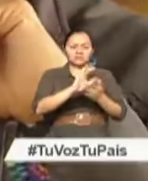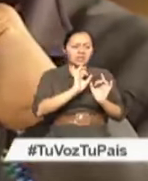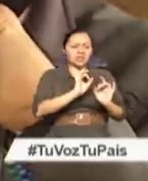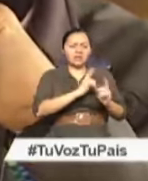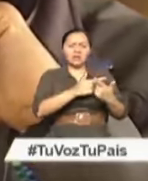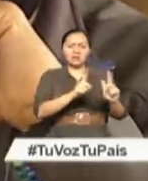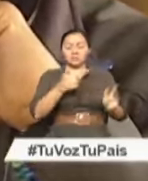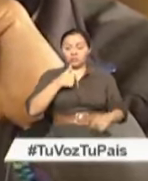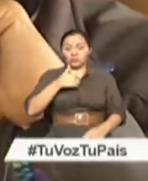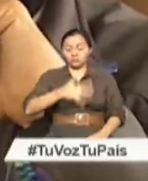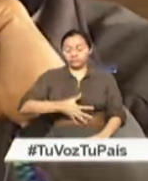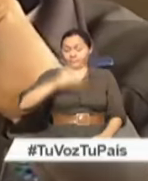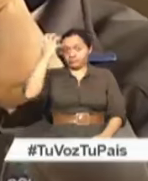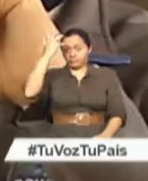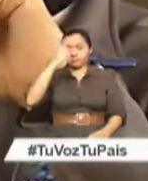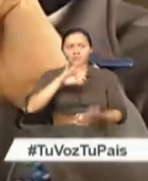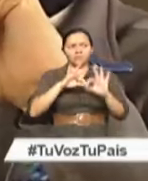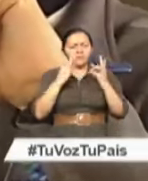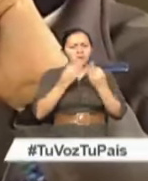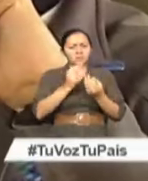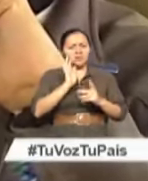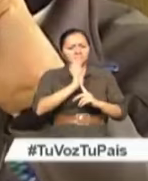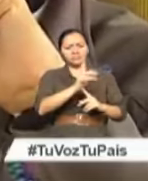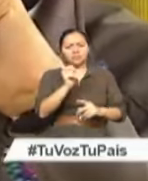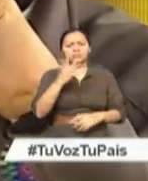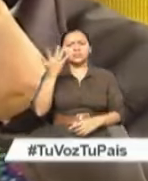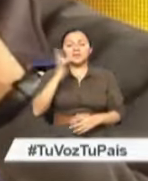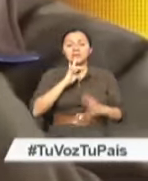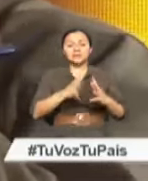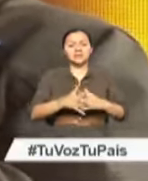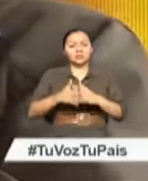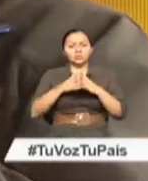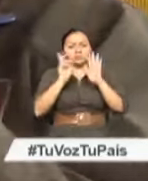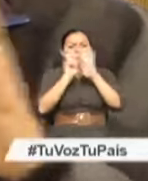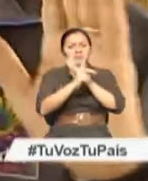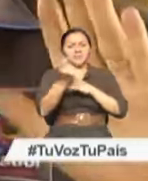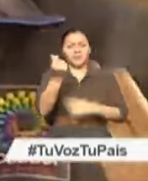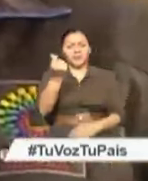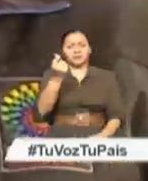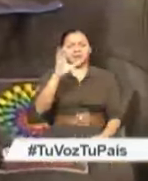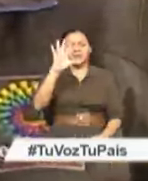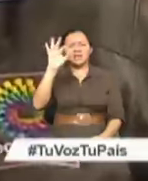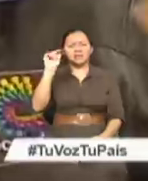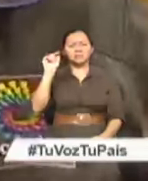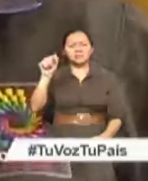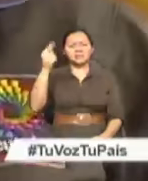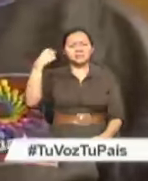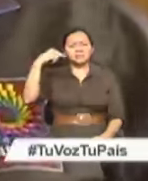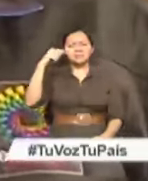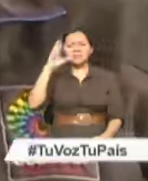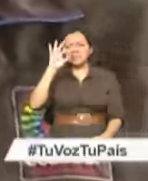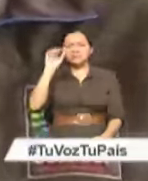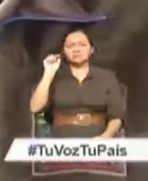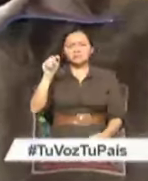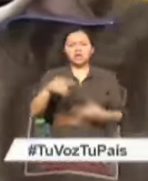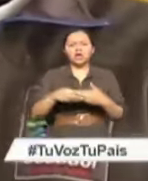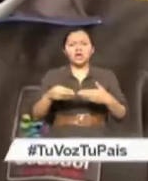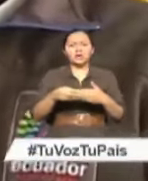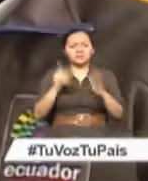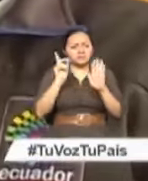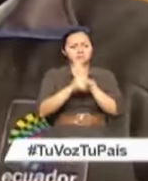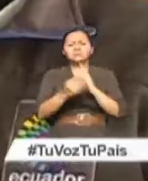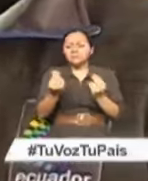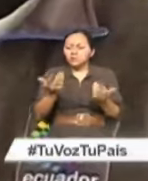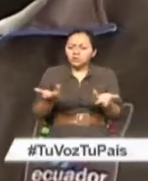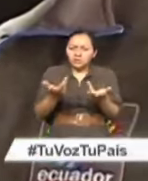impunidad a su familia y su familia está metida en esto. Su otra hermana en Estados Unidos recibió medio millón de dólares. ¿Quién recibe medio millón de dólares y no pregunta dónde viene la plata?